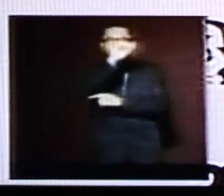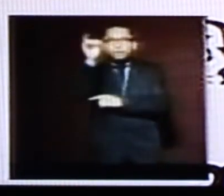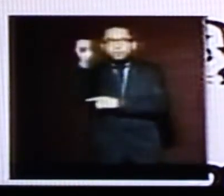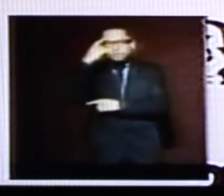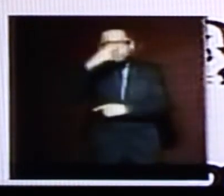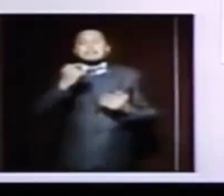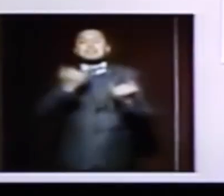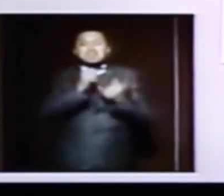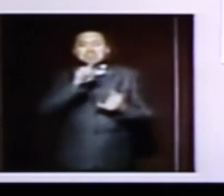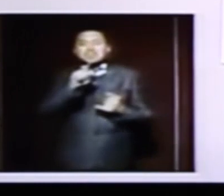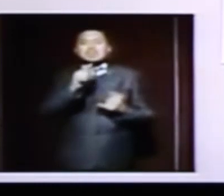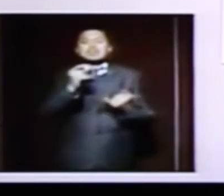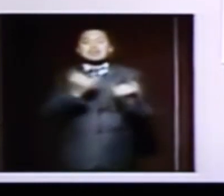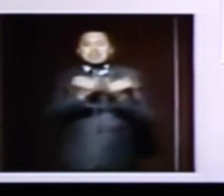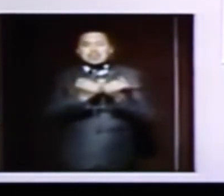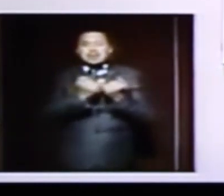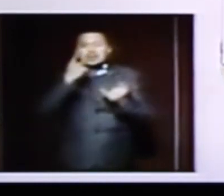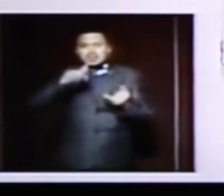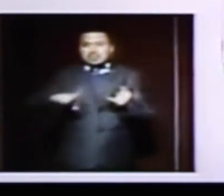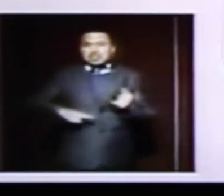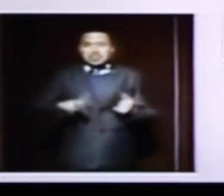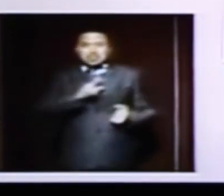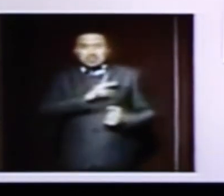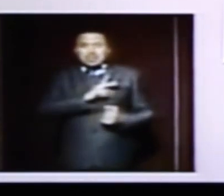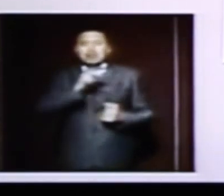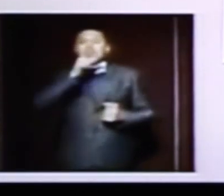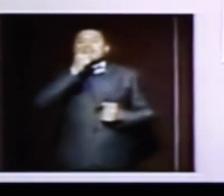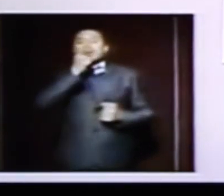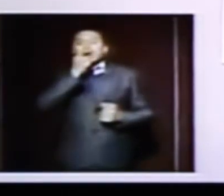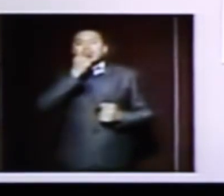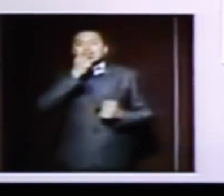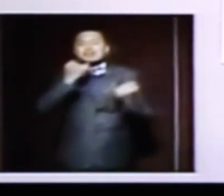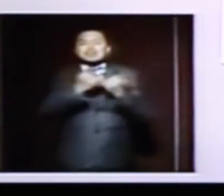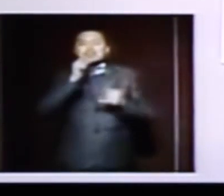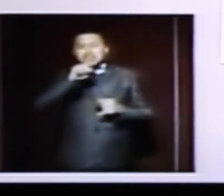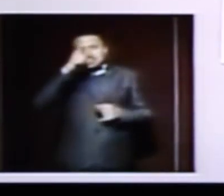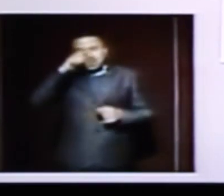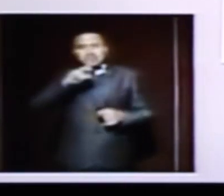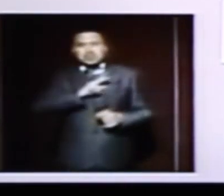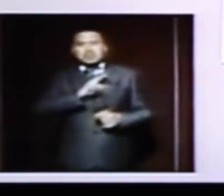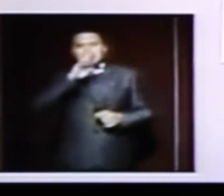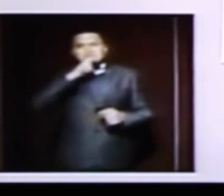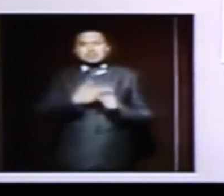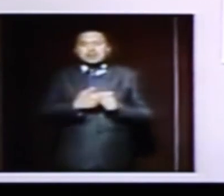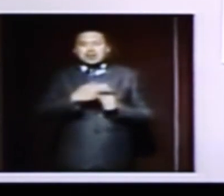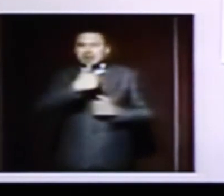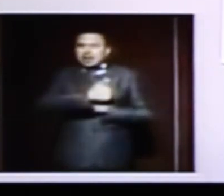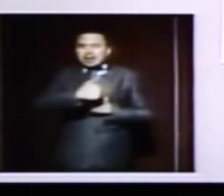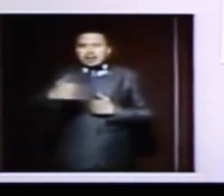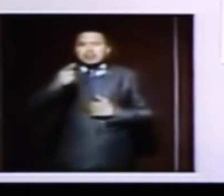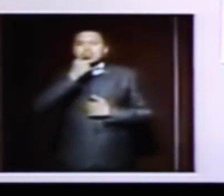sí confíes en mi gobierno crearemos una policía de la que yo seré responsable cada policía en